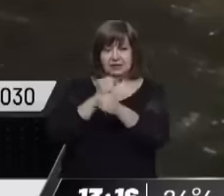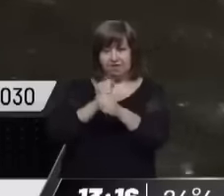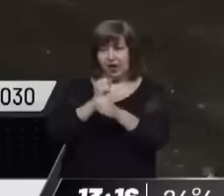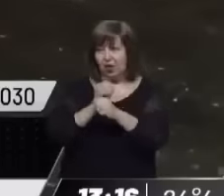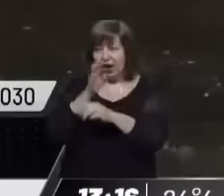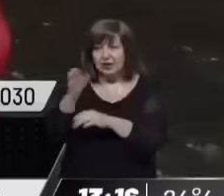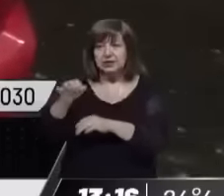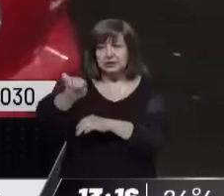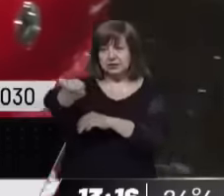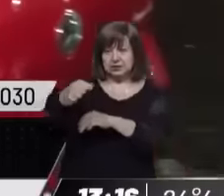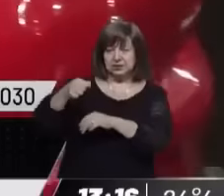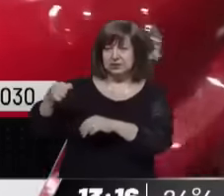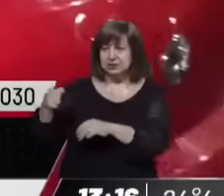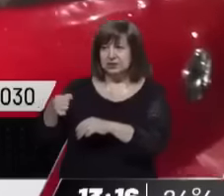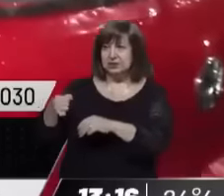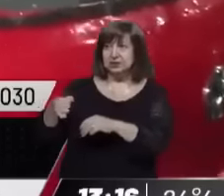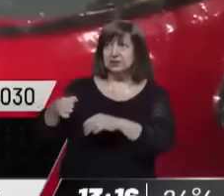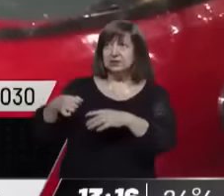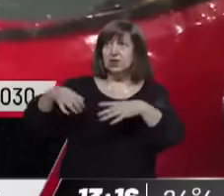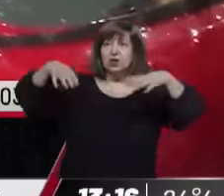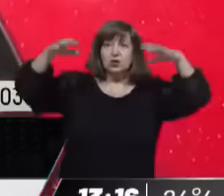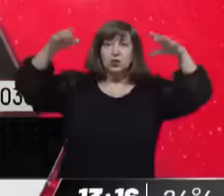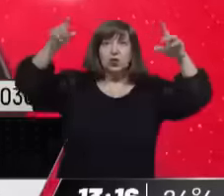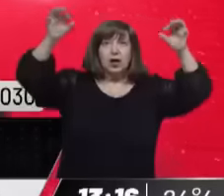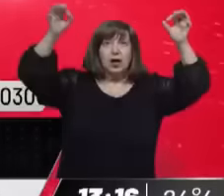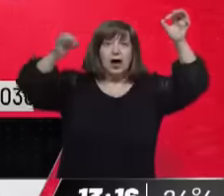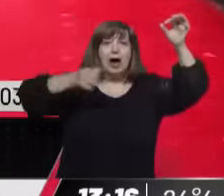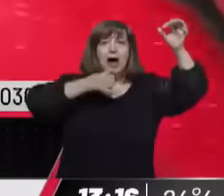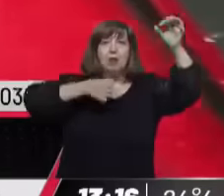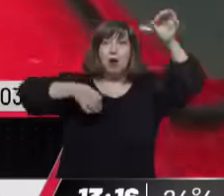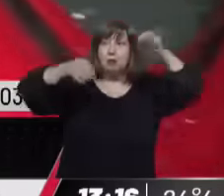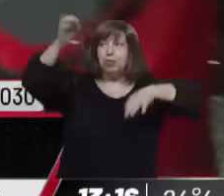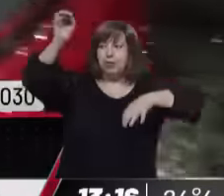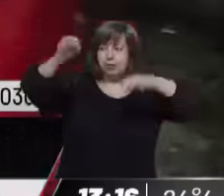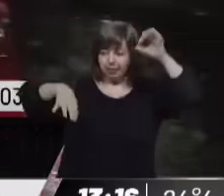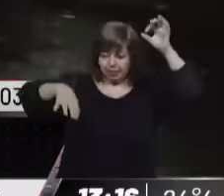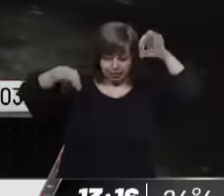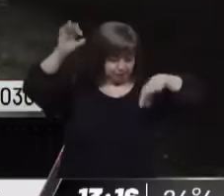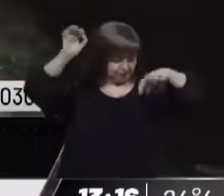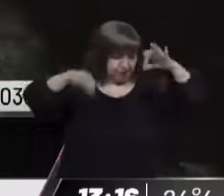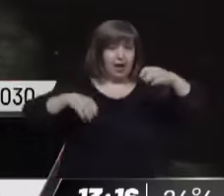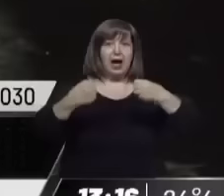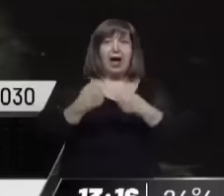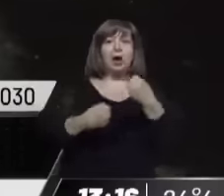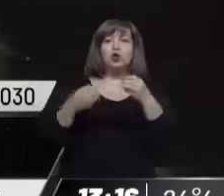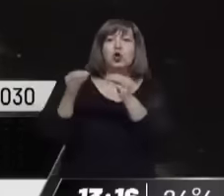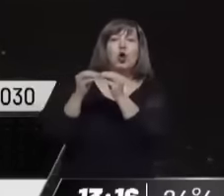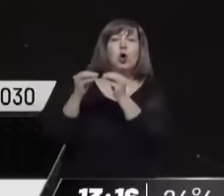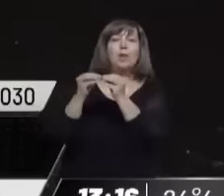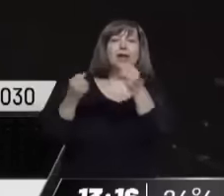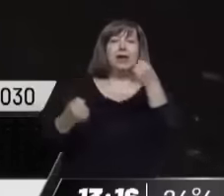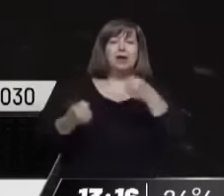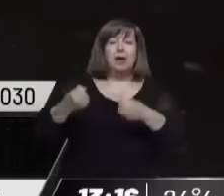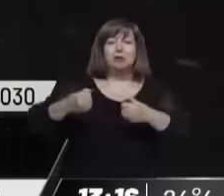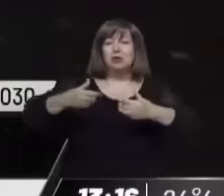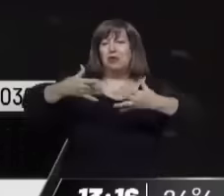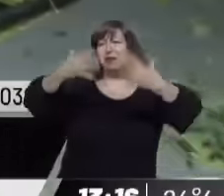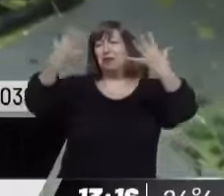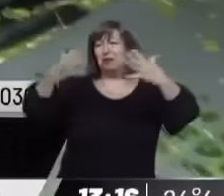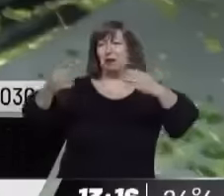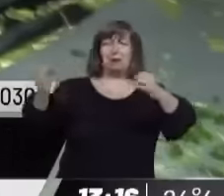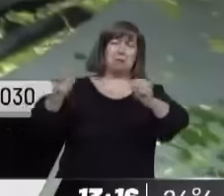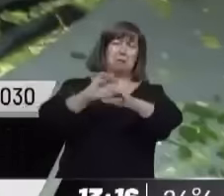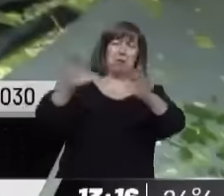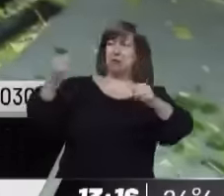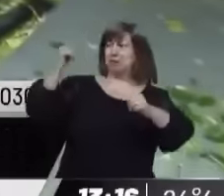Y por ejemplo, los autos de mi compañero fue destrozo total, pero total. Se le rompieron los vidrios, pero este